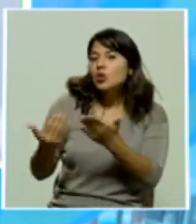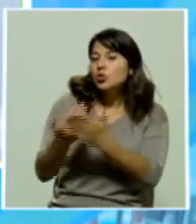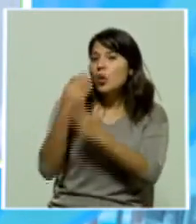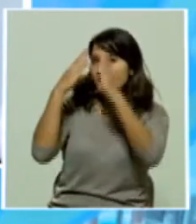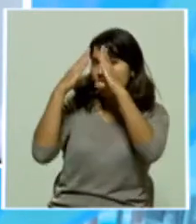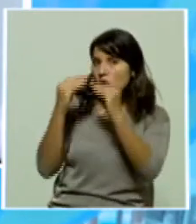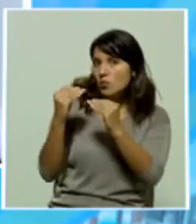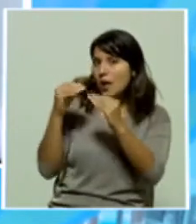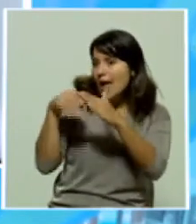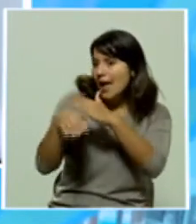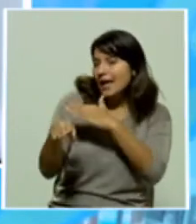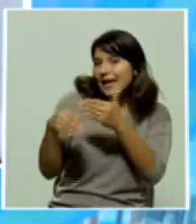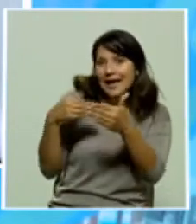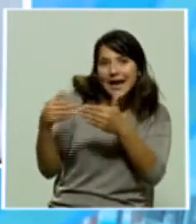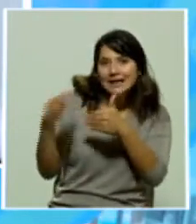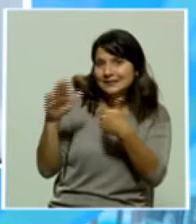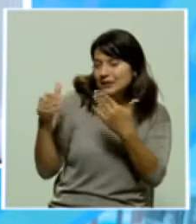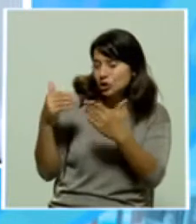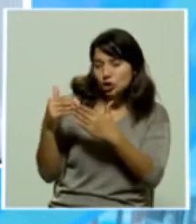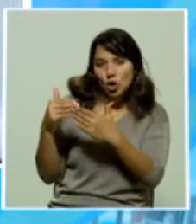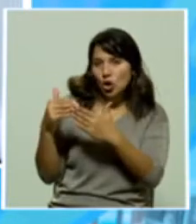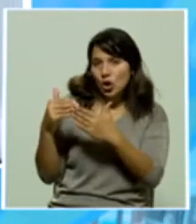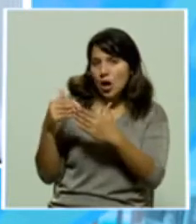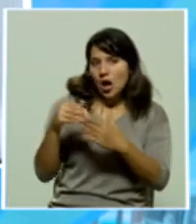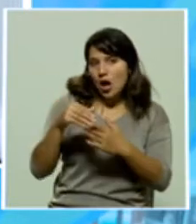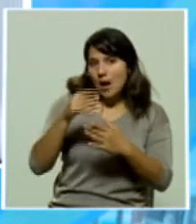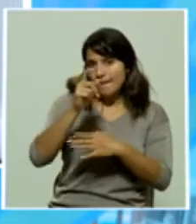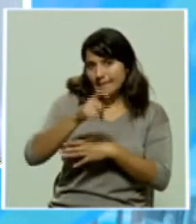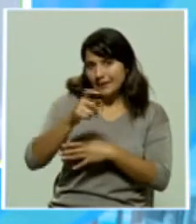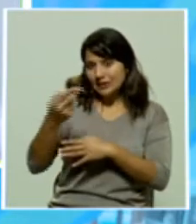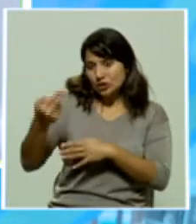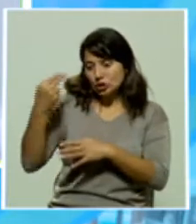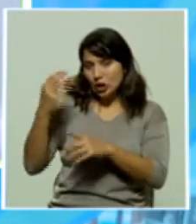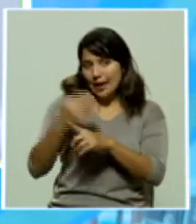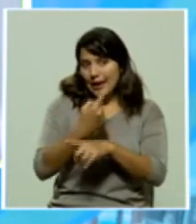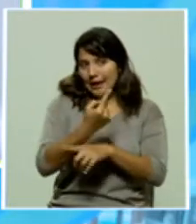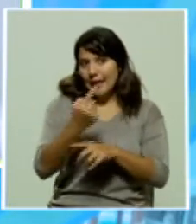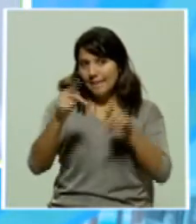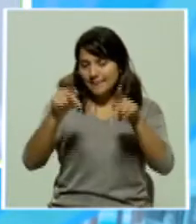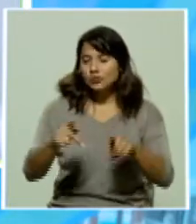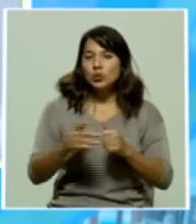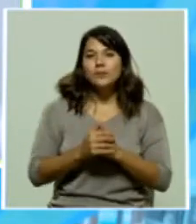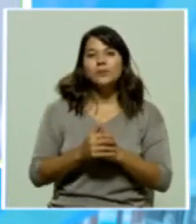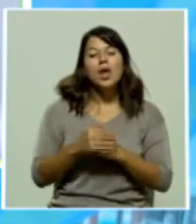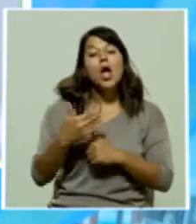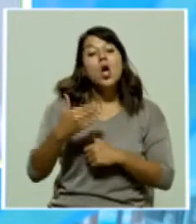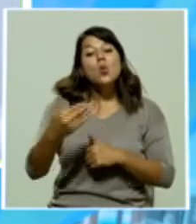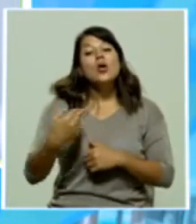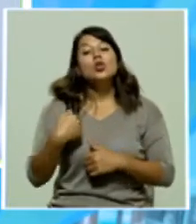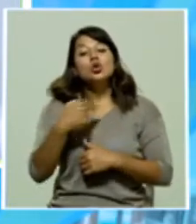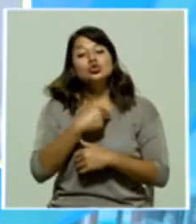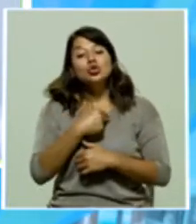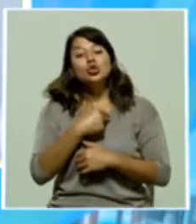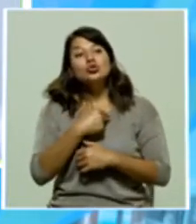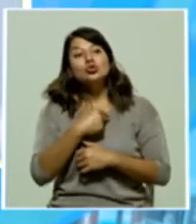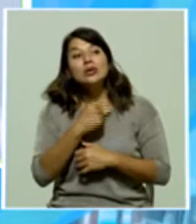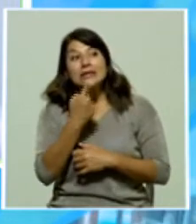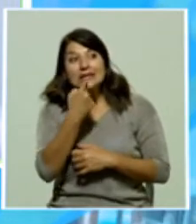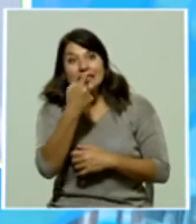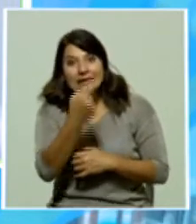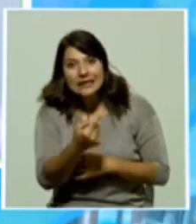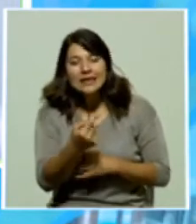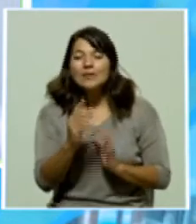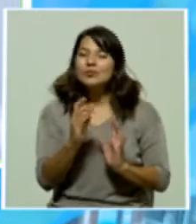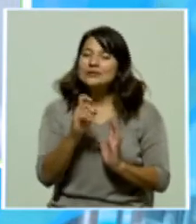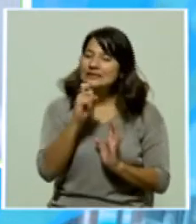prácticamente todos los casos. Y bueno, cuando se lo planteamos nos costó un poco, realmente al inicio fuimos